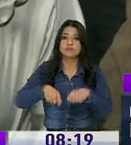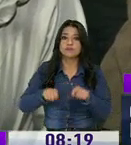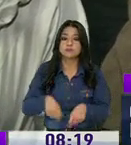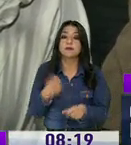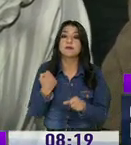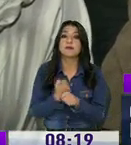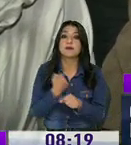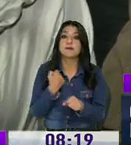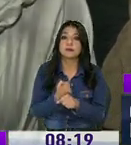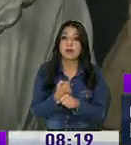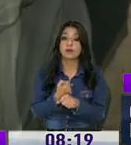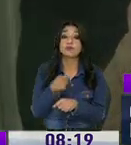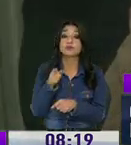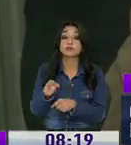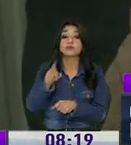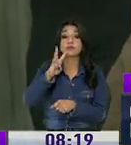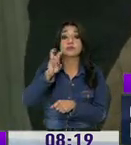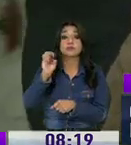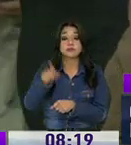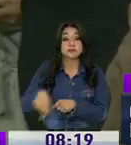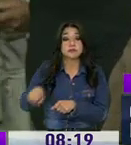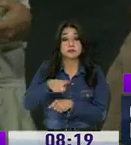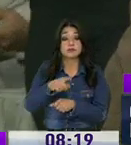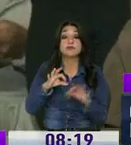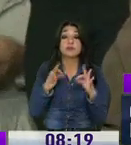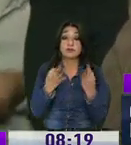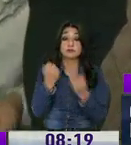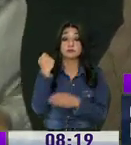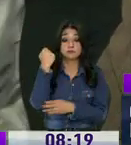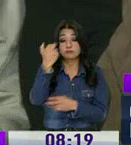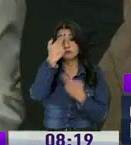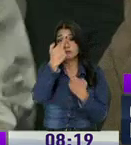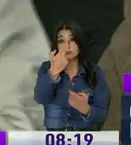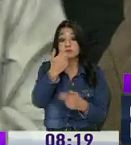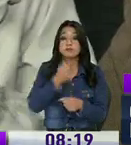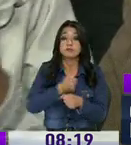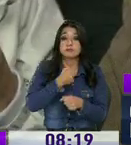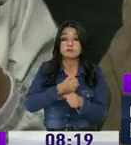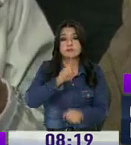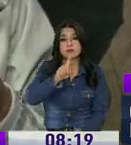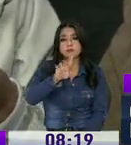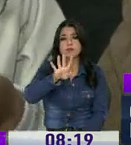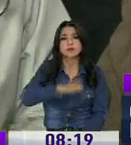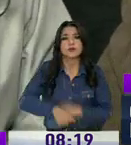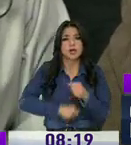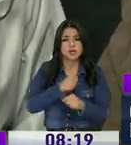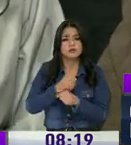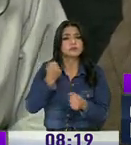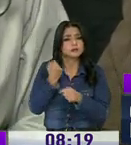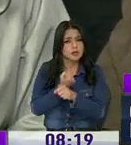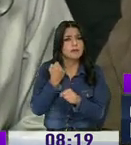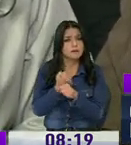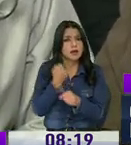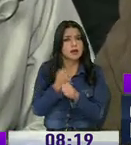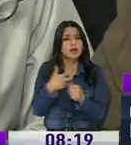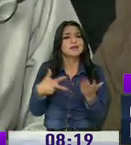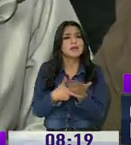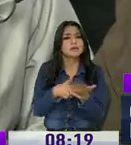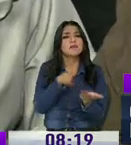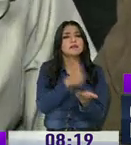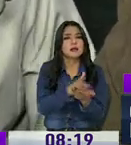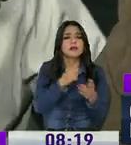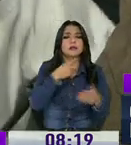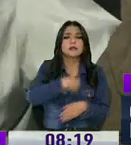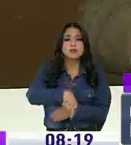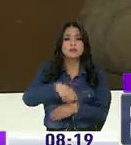estas 160 familias, que se respetará el derecho al trabajo de los más de 45 años que vienen laborando los comerciantes de los terminales de